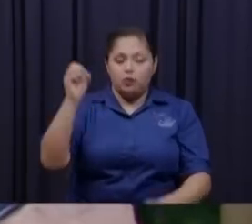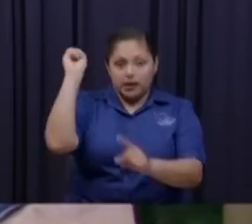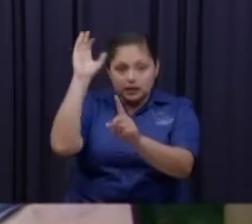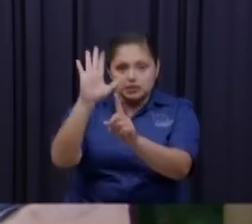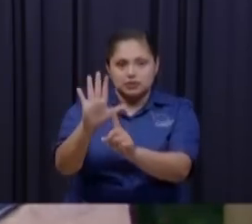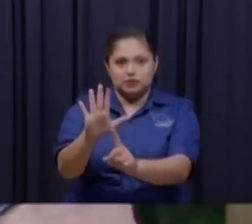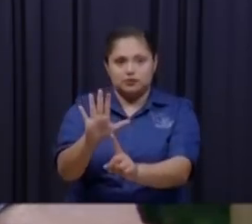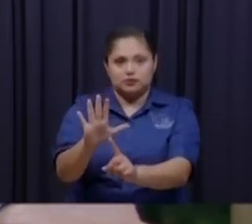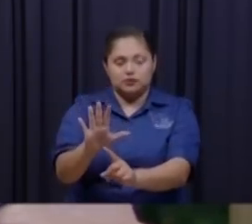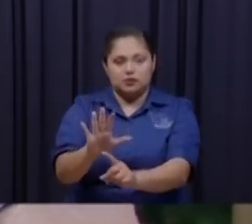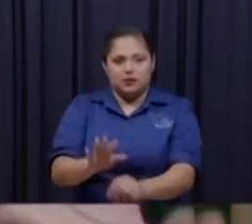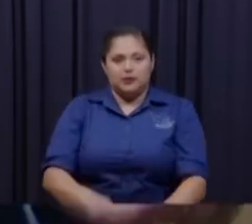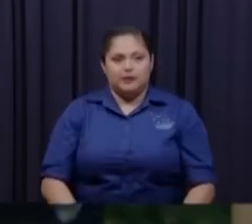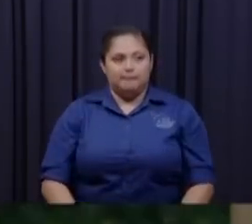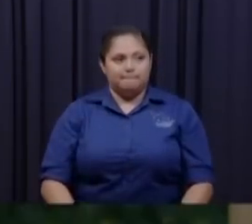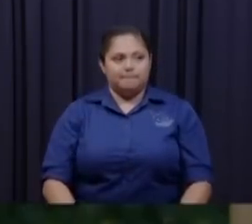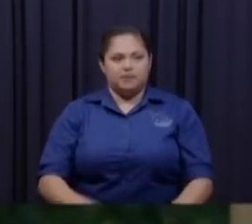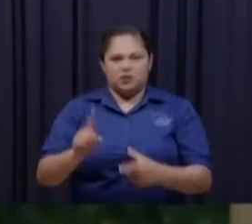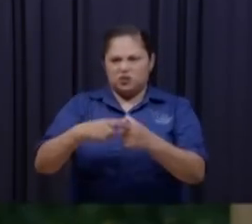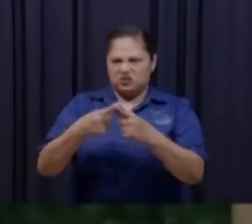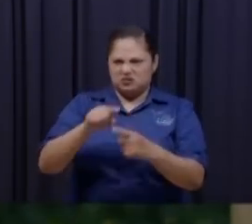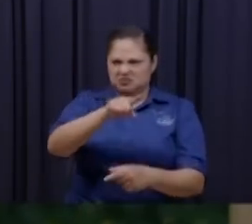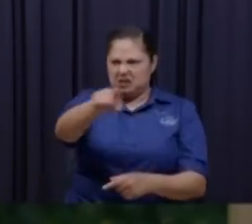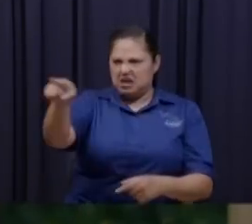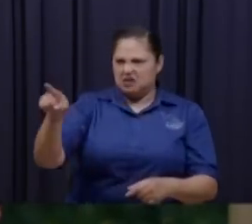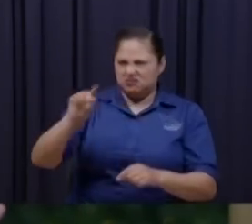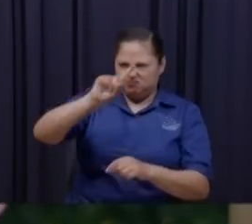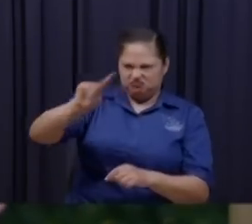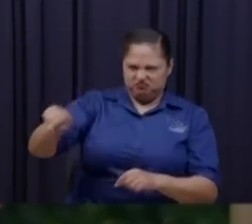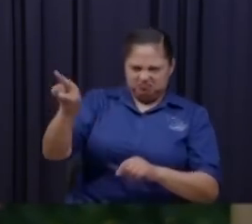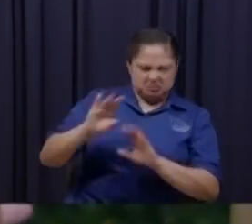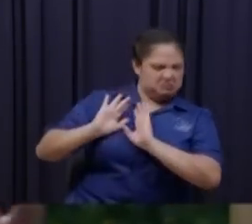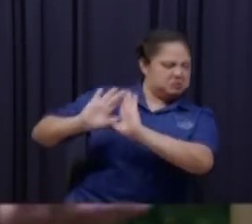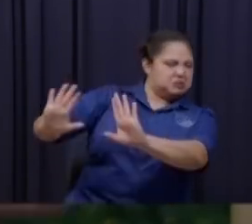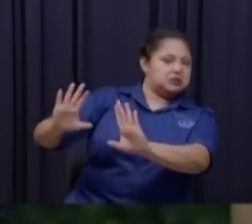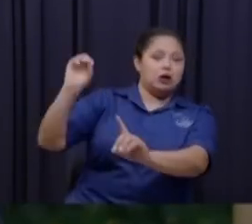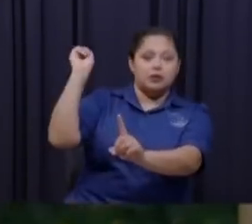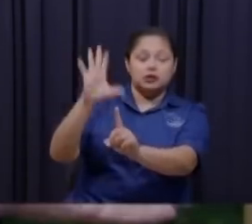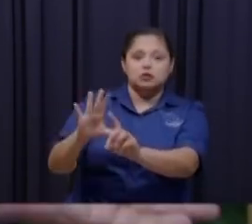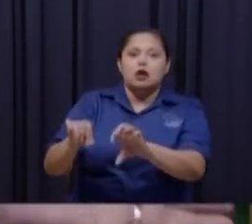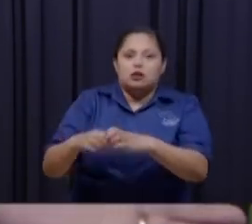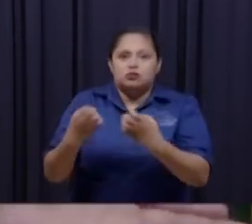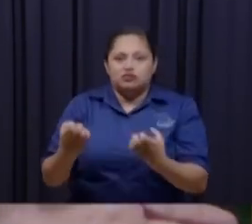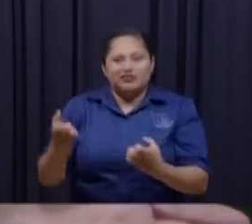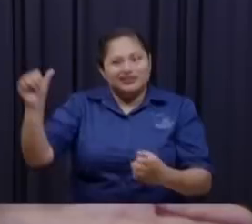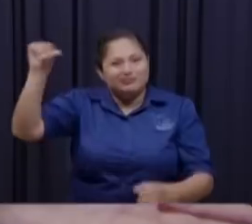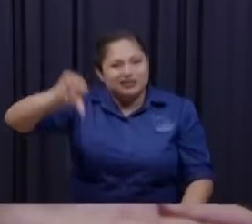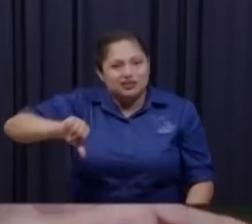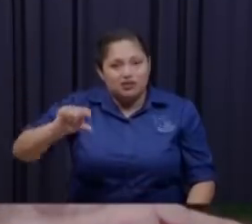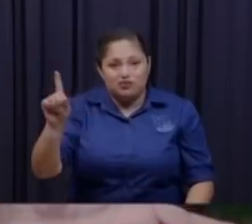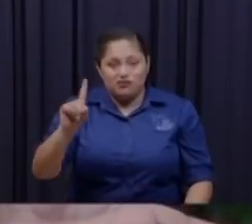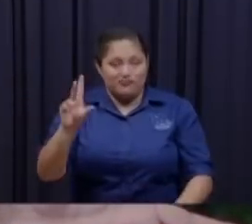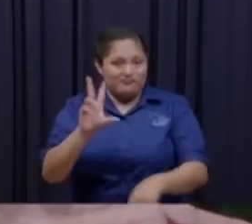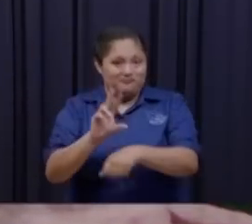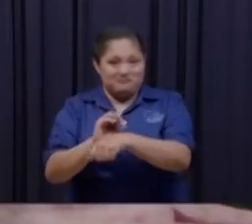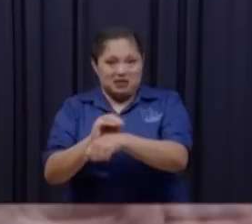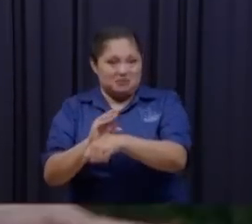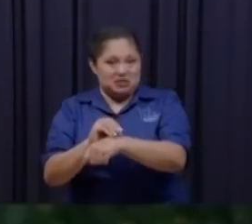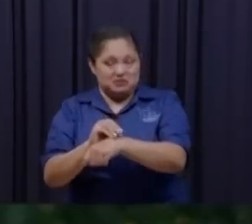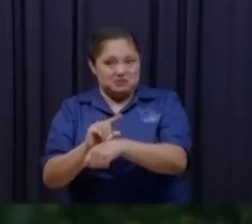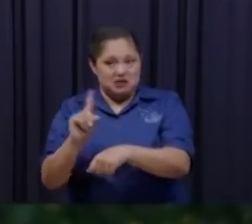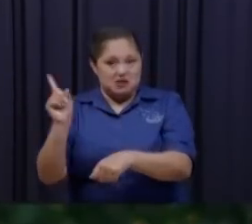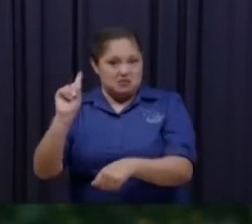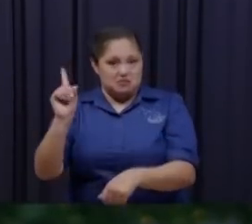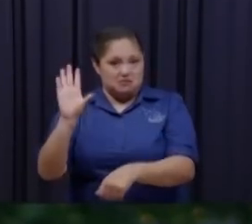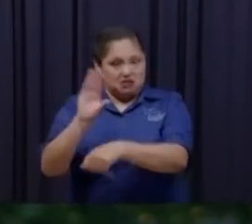bendición. Cuando rechazaron la bendición, la maldición no les pidió permiso. No